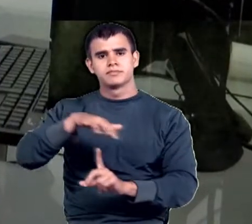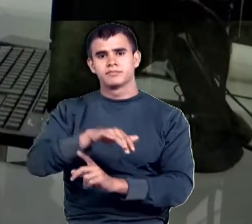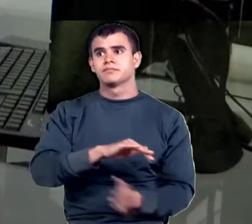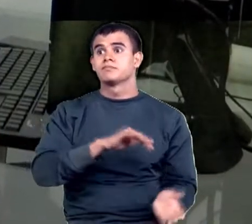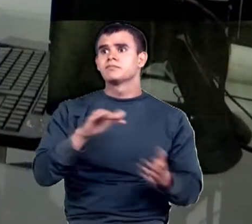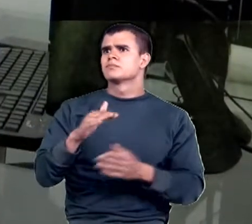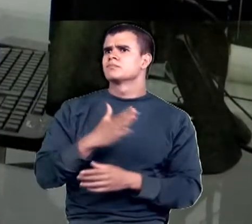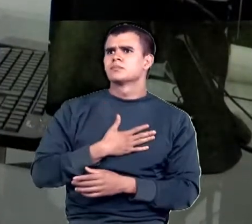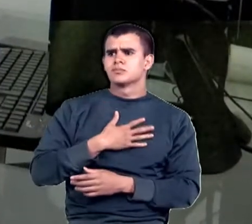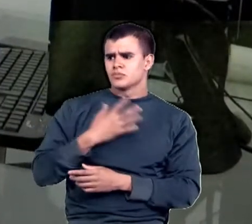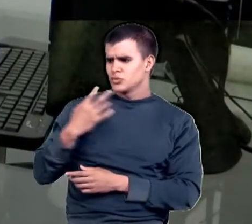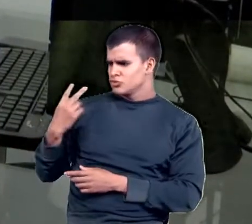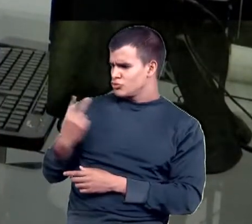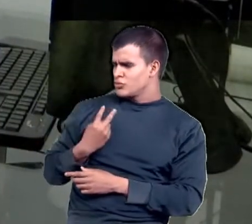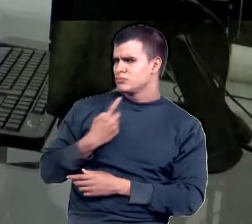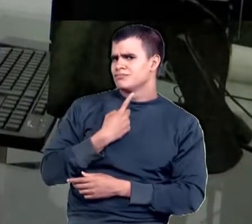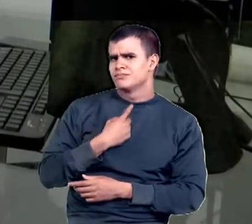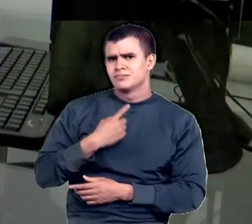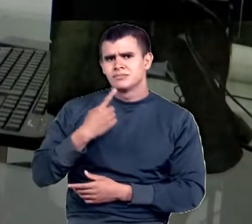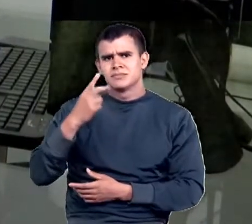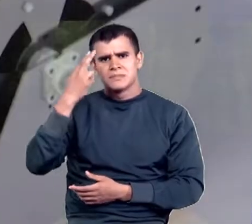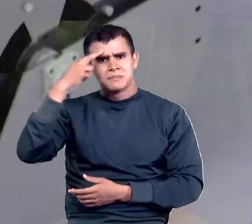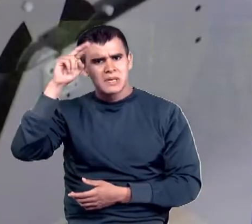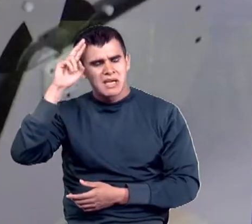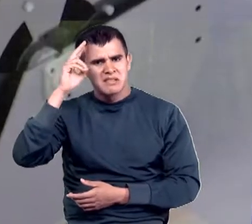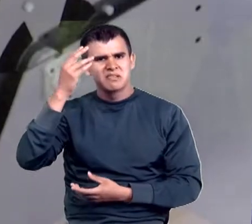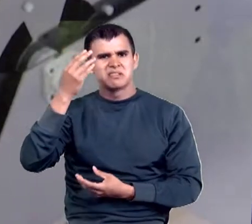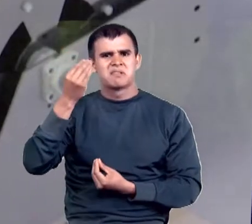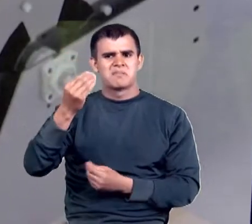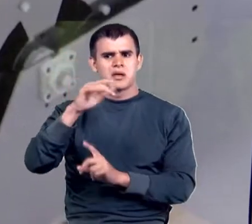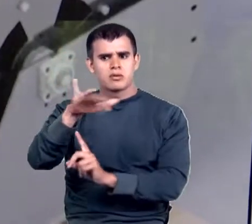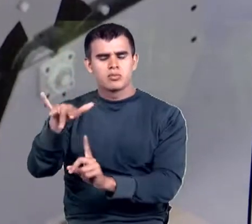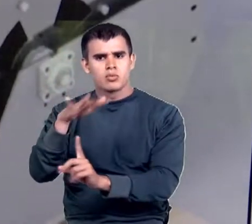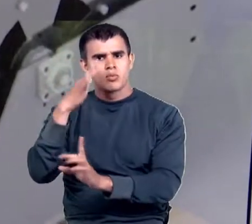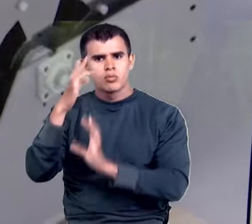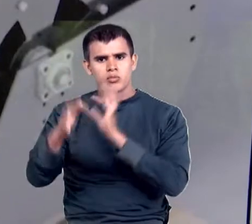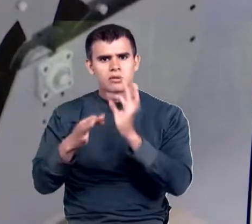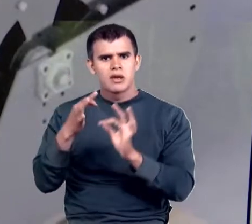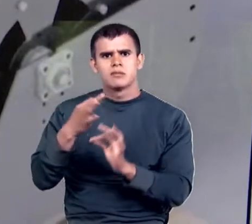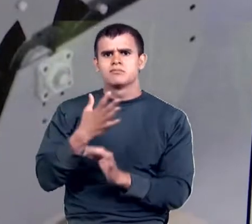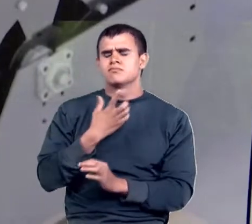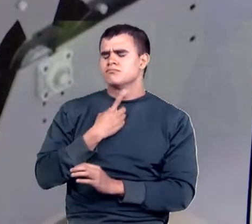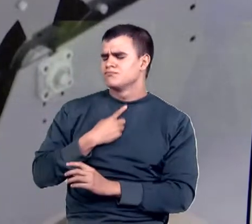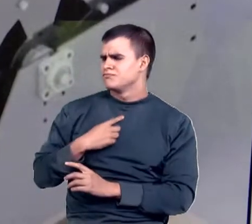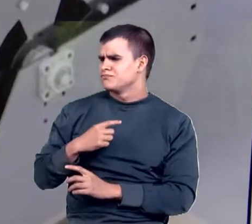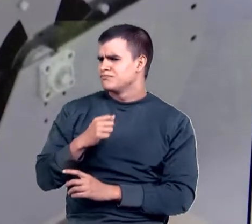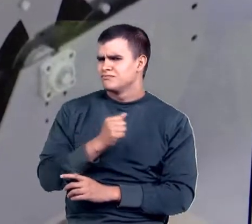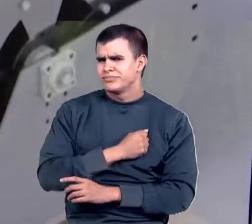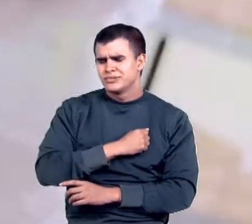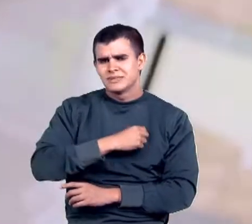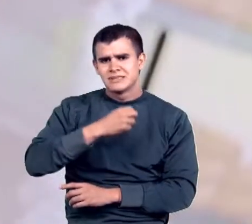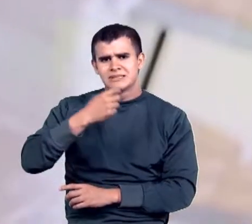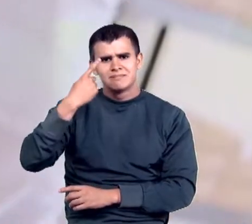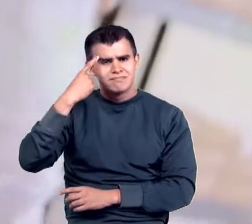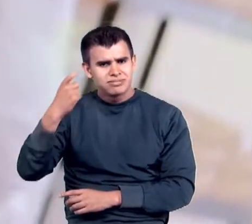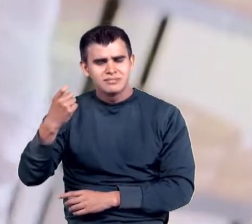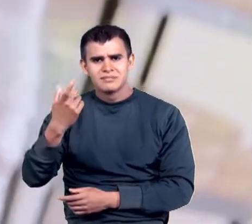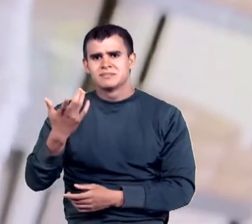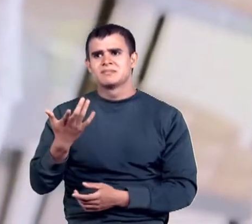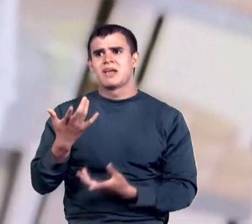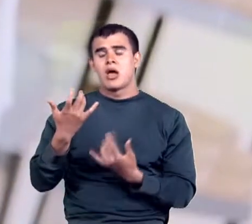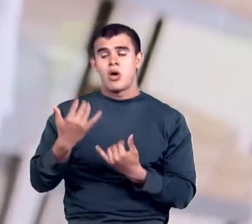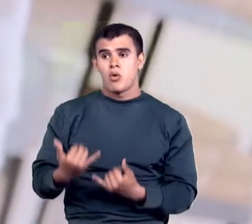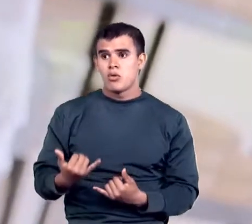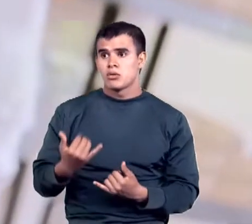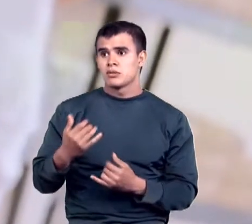los retos, nos gusta algo que no existe, nos gusta crear, inventar cosas que no están desarrolladas. El motor para nosotros como ingenieros, ¿sí?